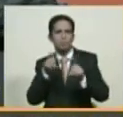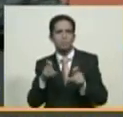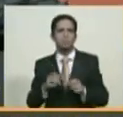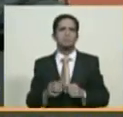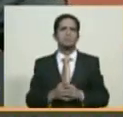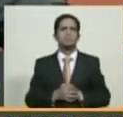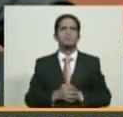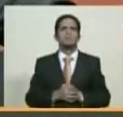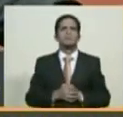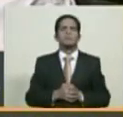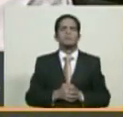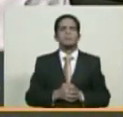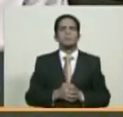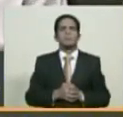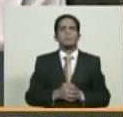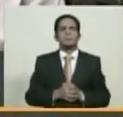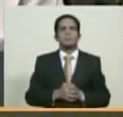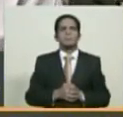Tenemos